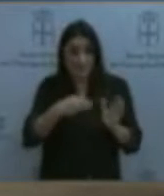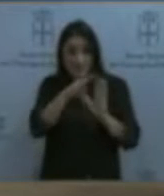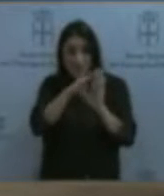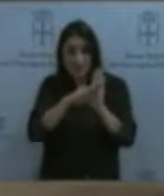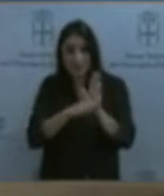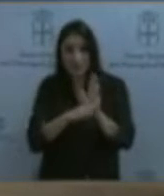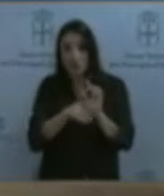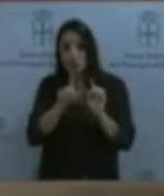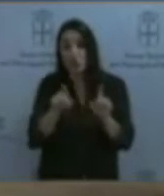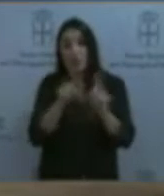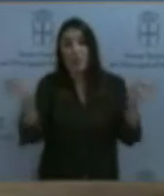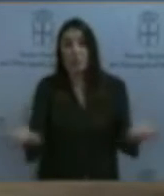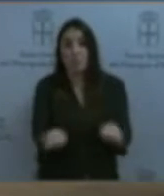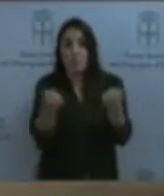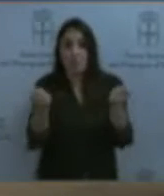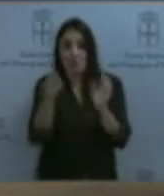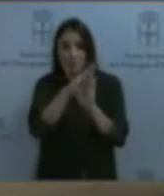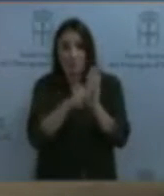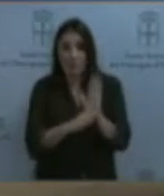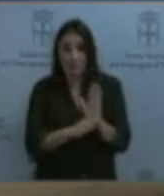allá de una campaña publicitaria.